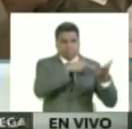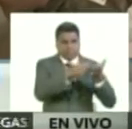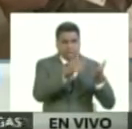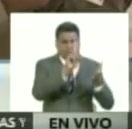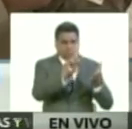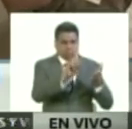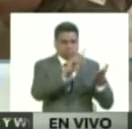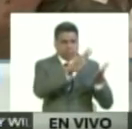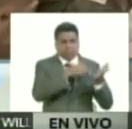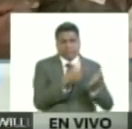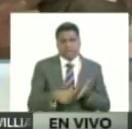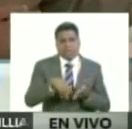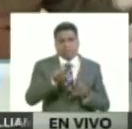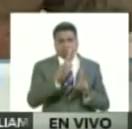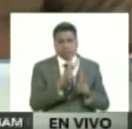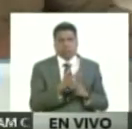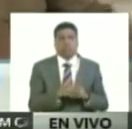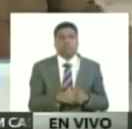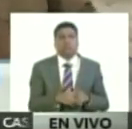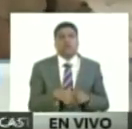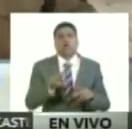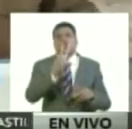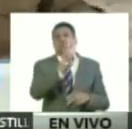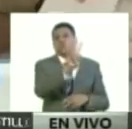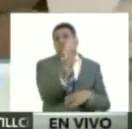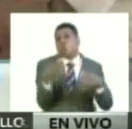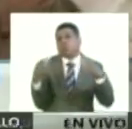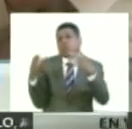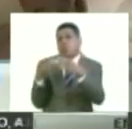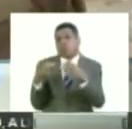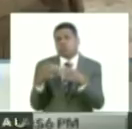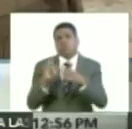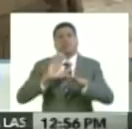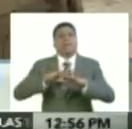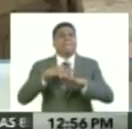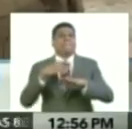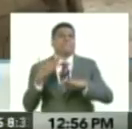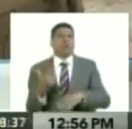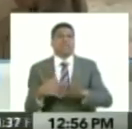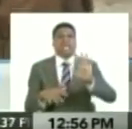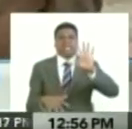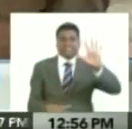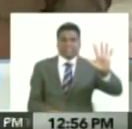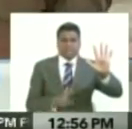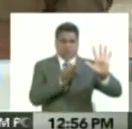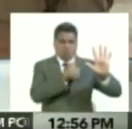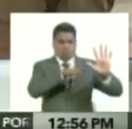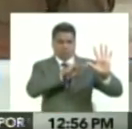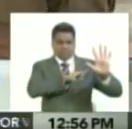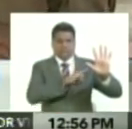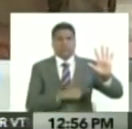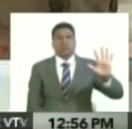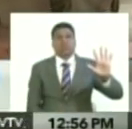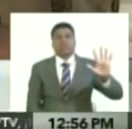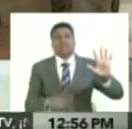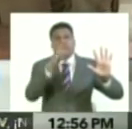Le quedan 2 sesiones, porque el 5 de enero del